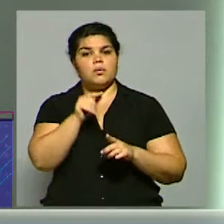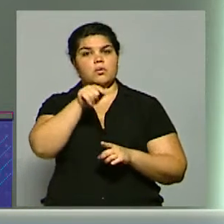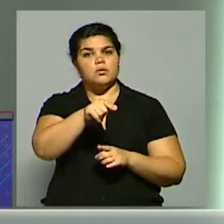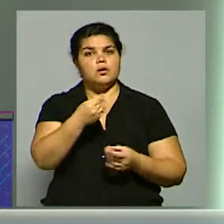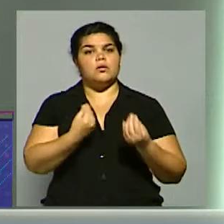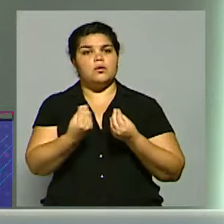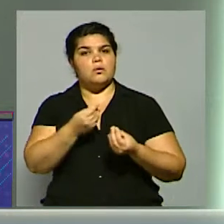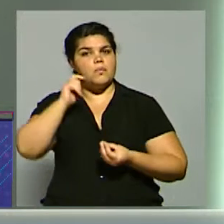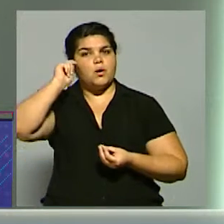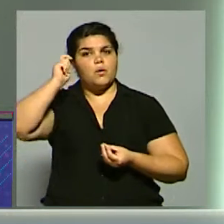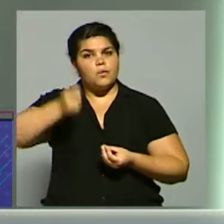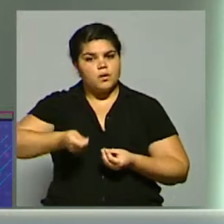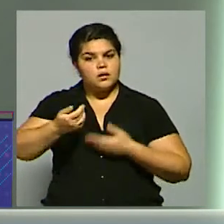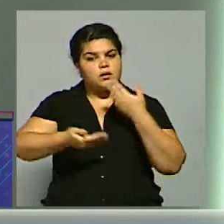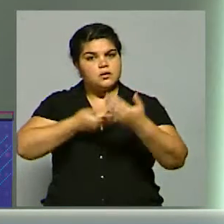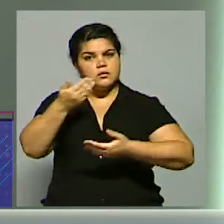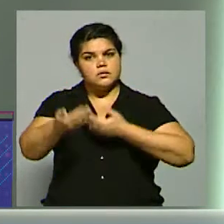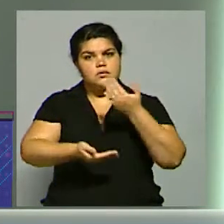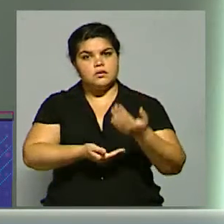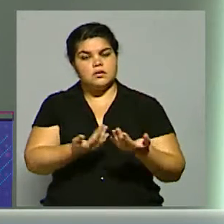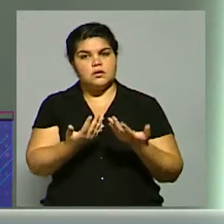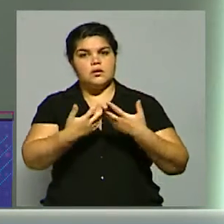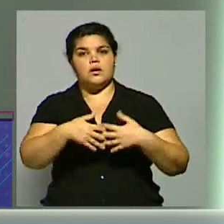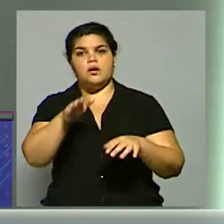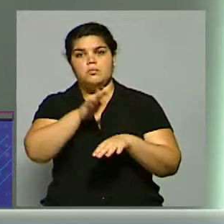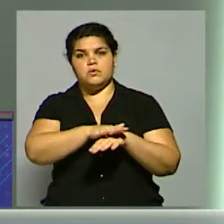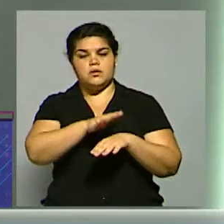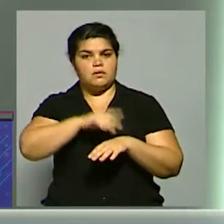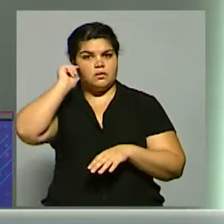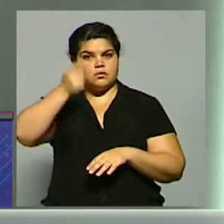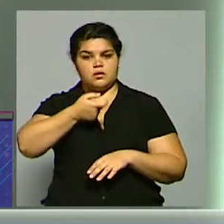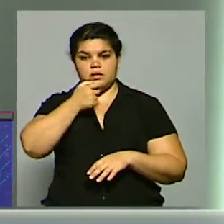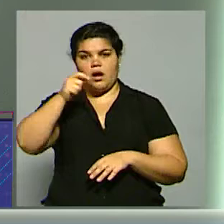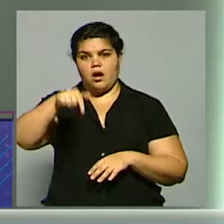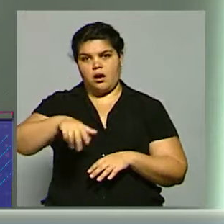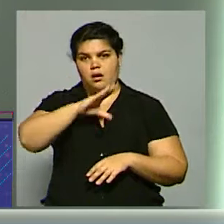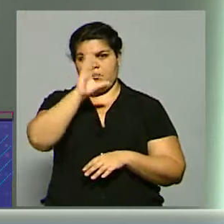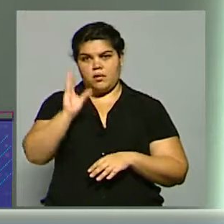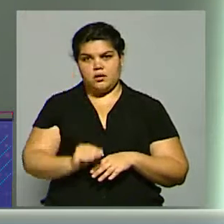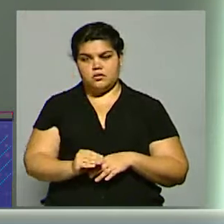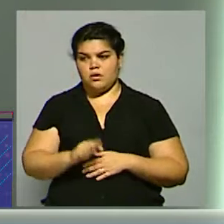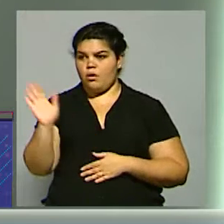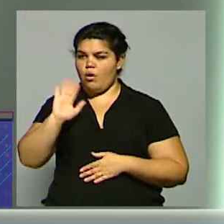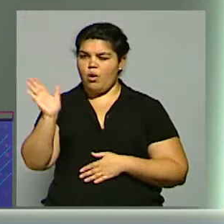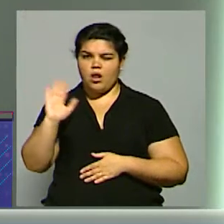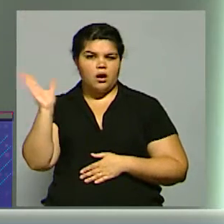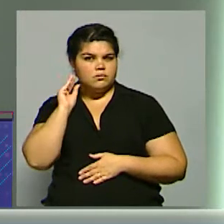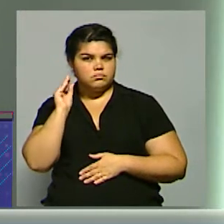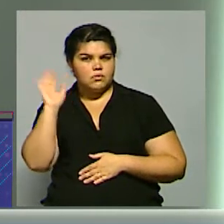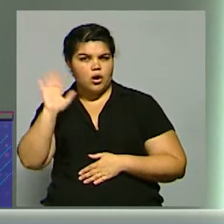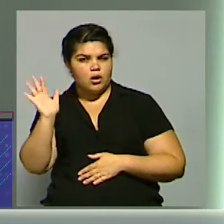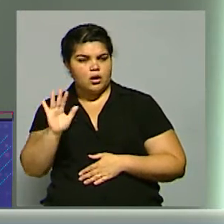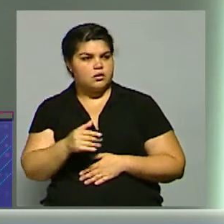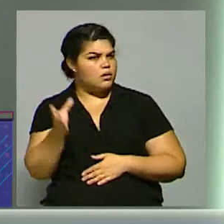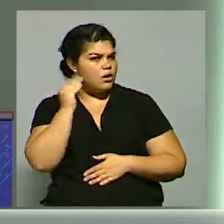el juicio que se ha llevado adelante por parte de la justicia a algunos represores aquí en nuestro país? Hola, hola, hola. Ángela, ¿nos